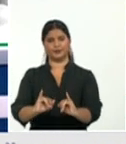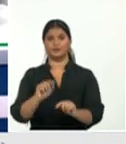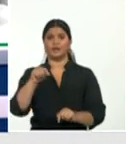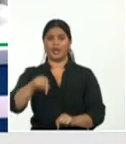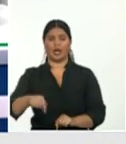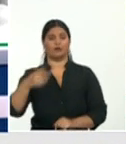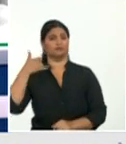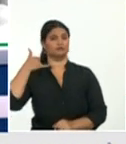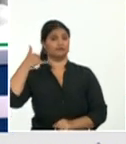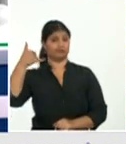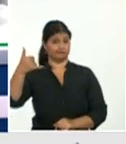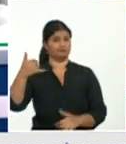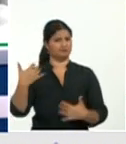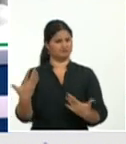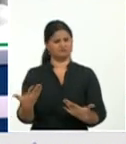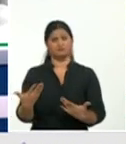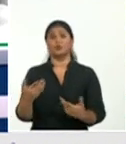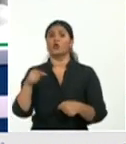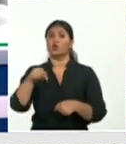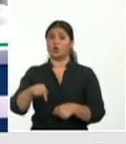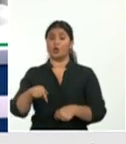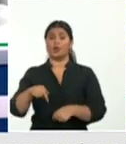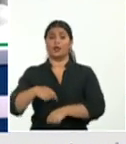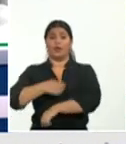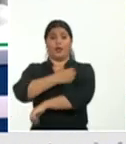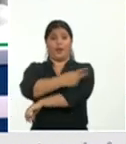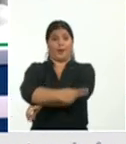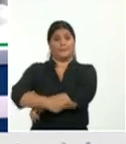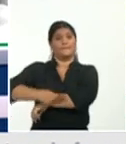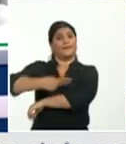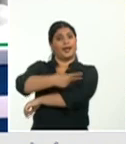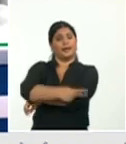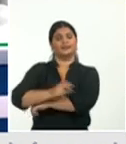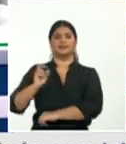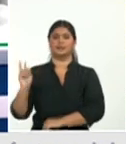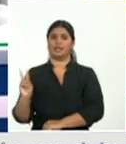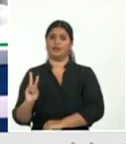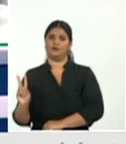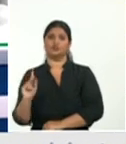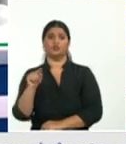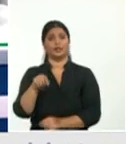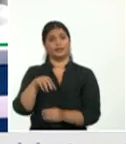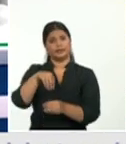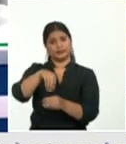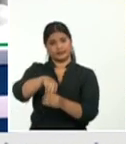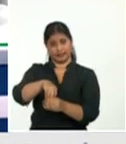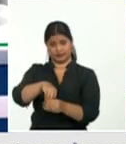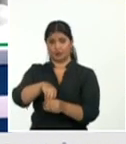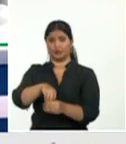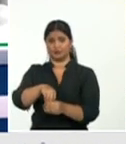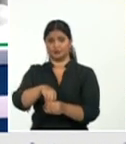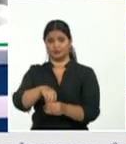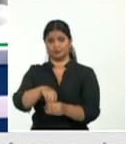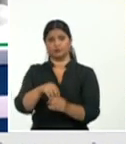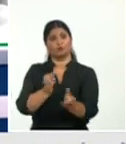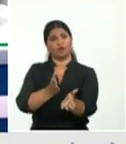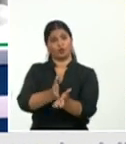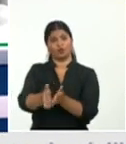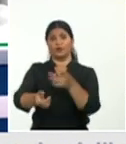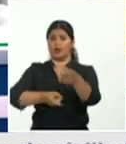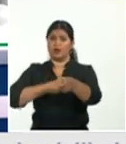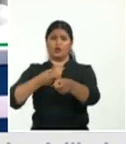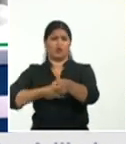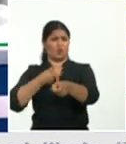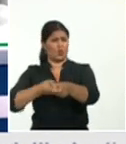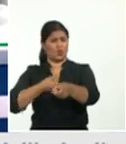de inmediato con la República Bolivariana de Venezuela. Y es que en esa nación querida continúa el enfrentamiento a la pandemia